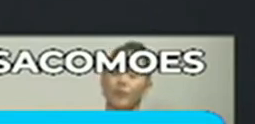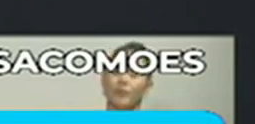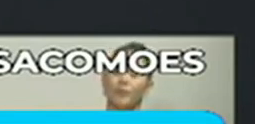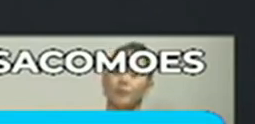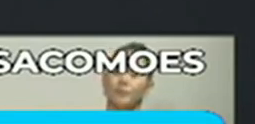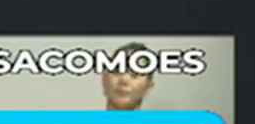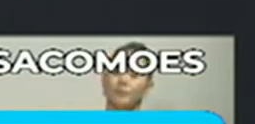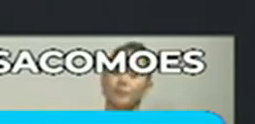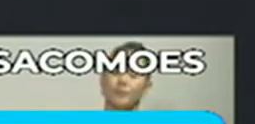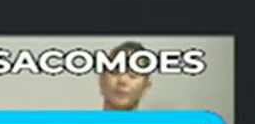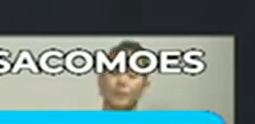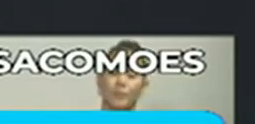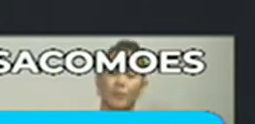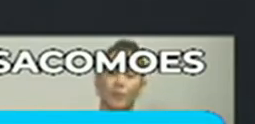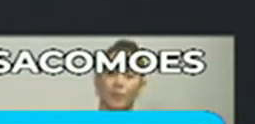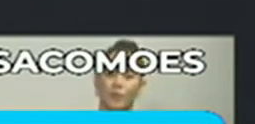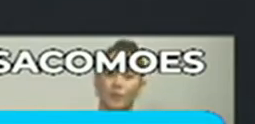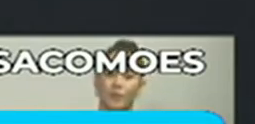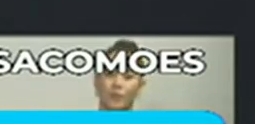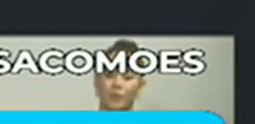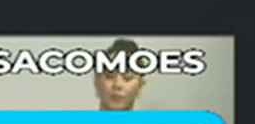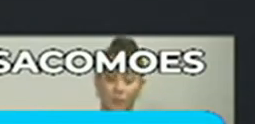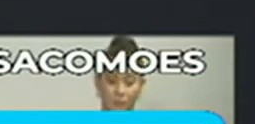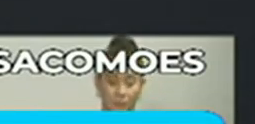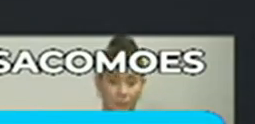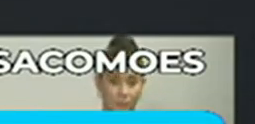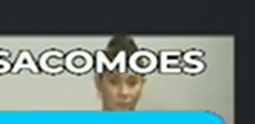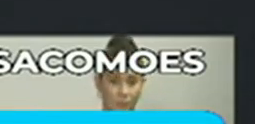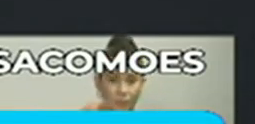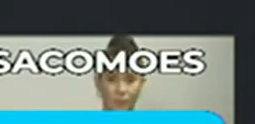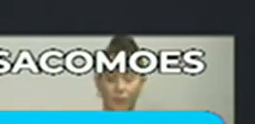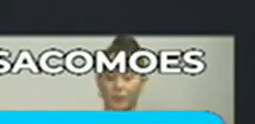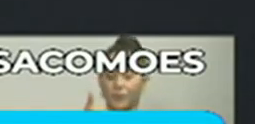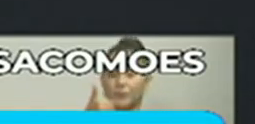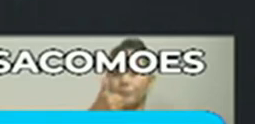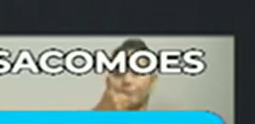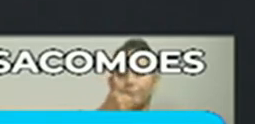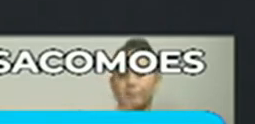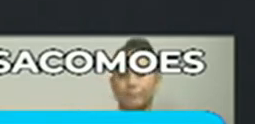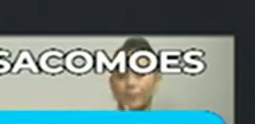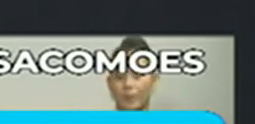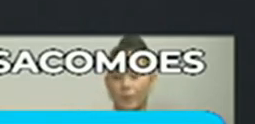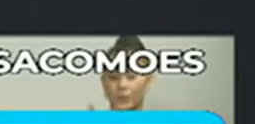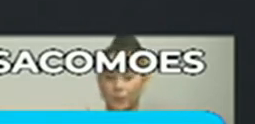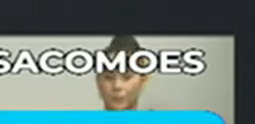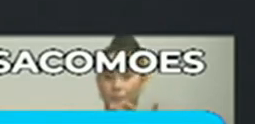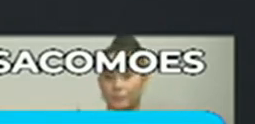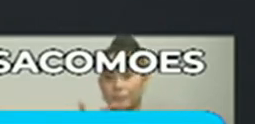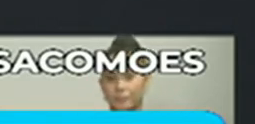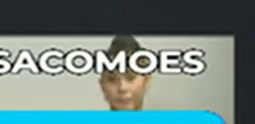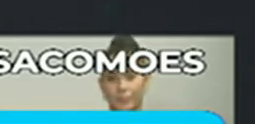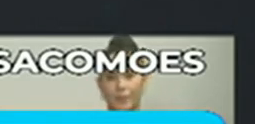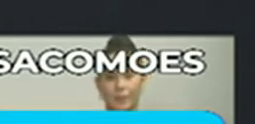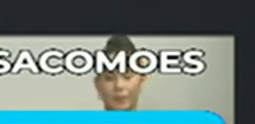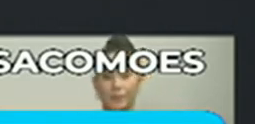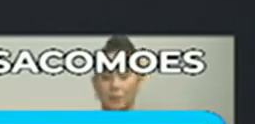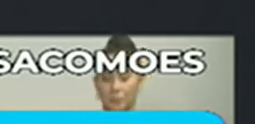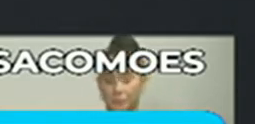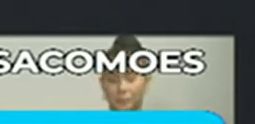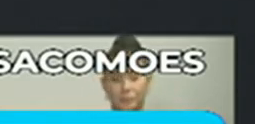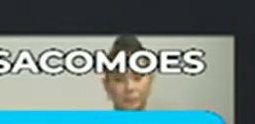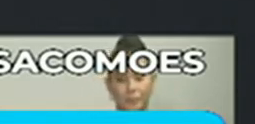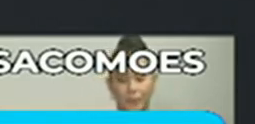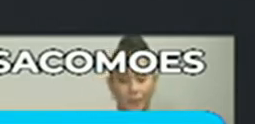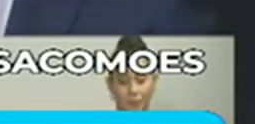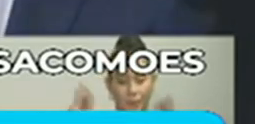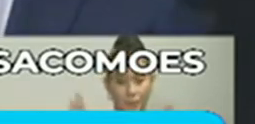El grupo de trabajo estableció una relación fluida y consistente con el ministro de Interior y